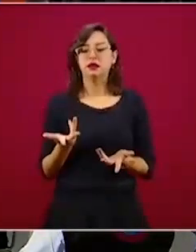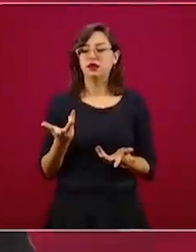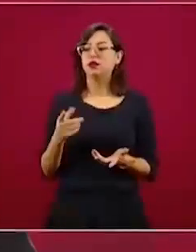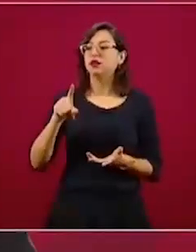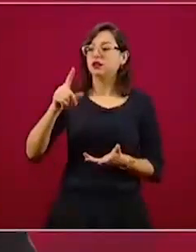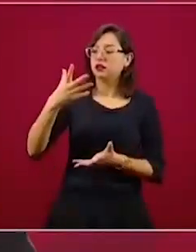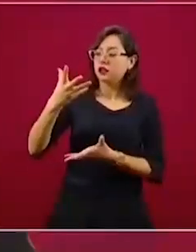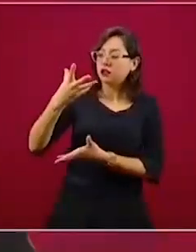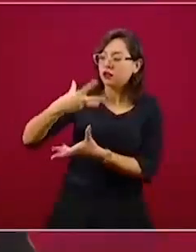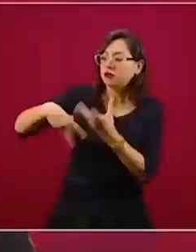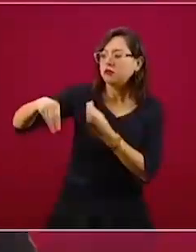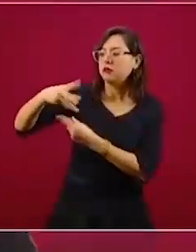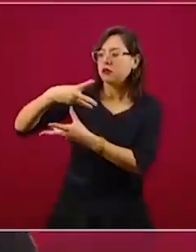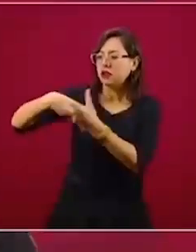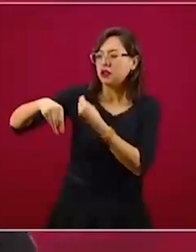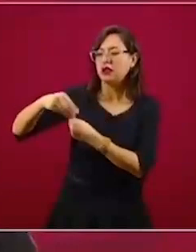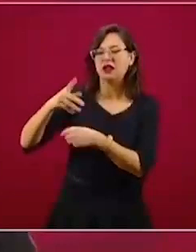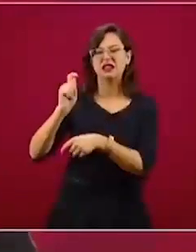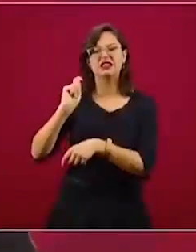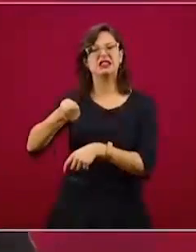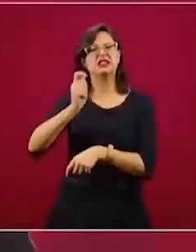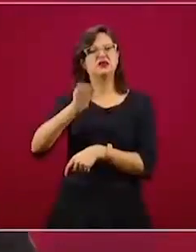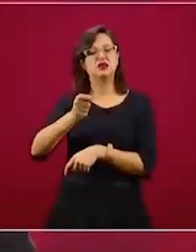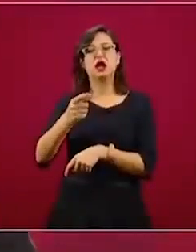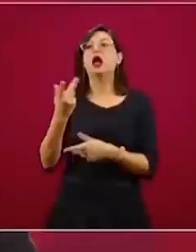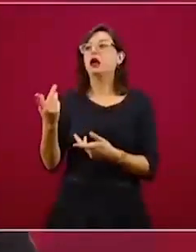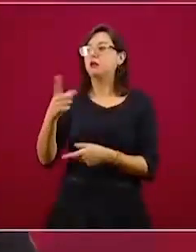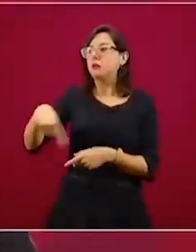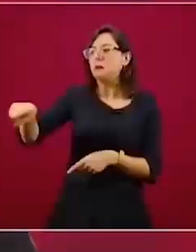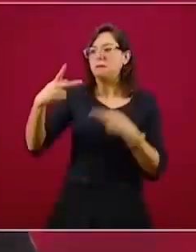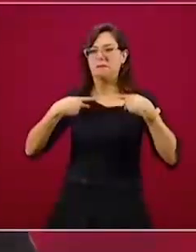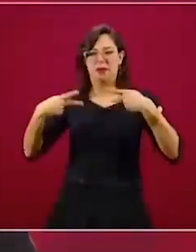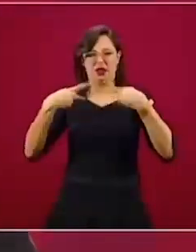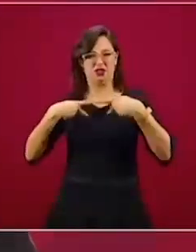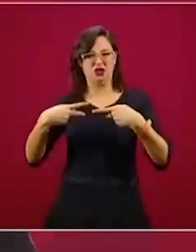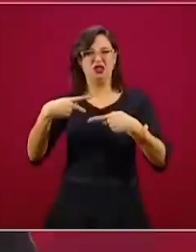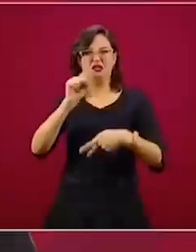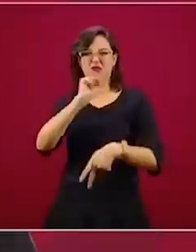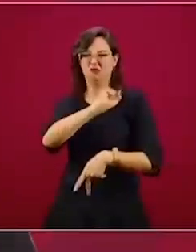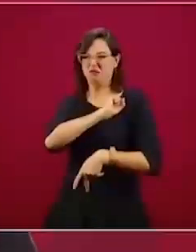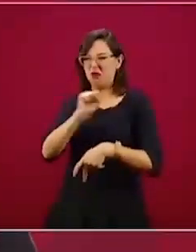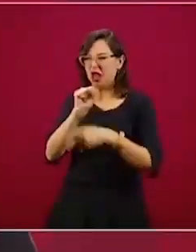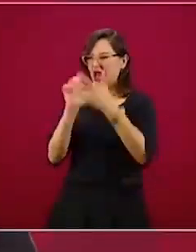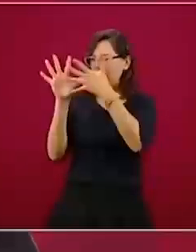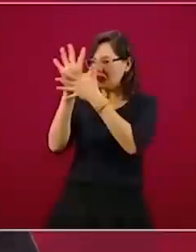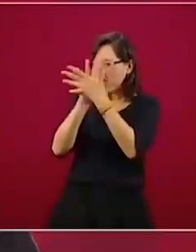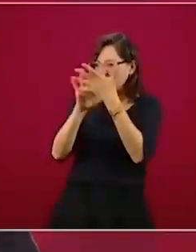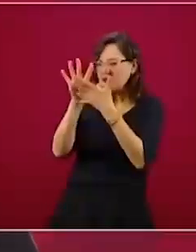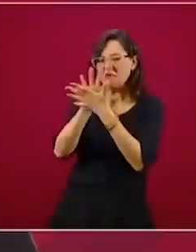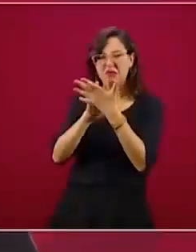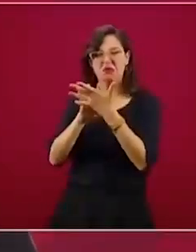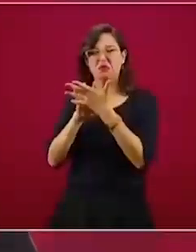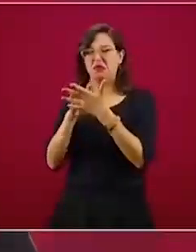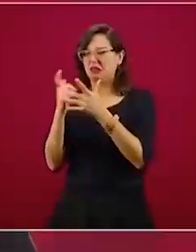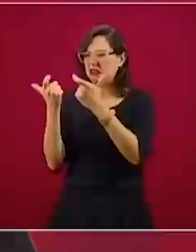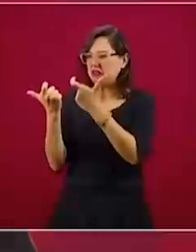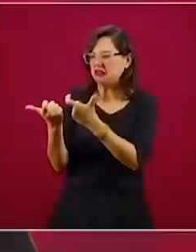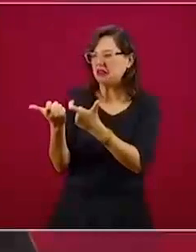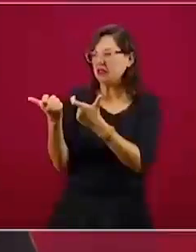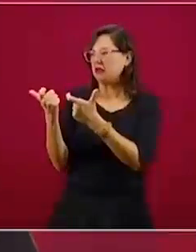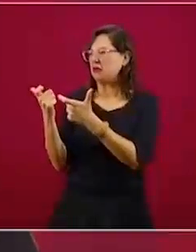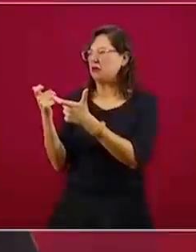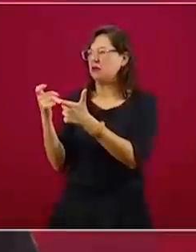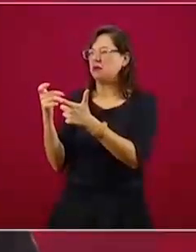procesos poco claros, poco transparentes, a un instituto que hoy rinde de cuentas a la ciudadanía de